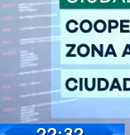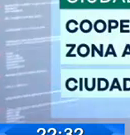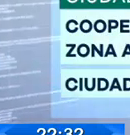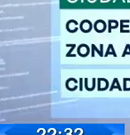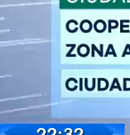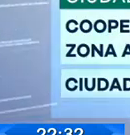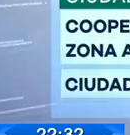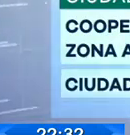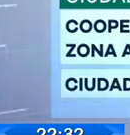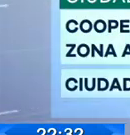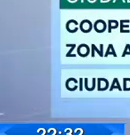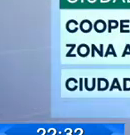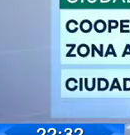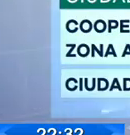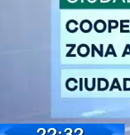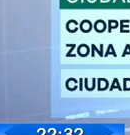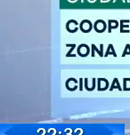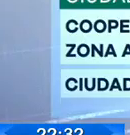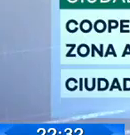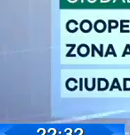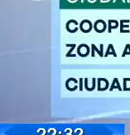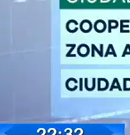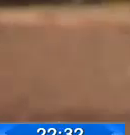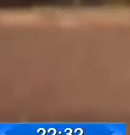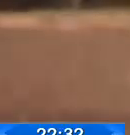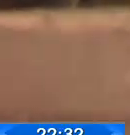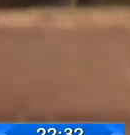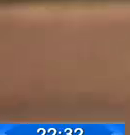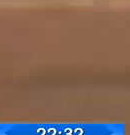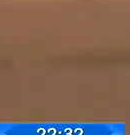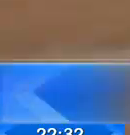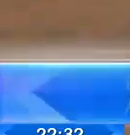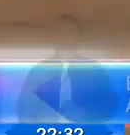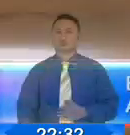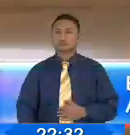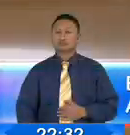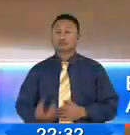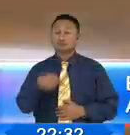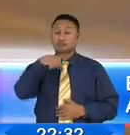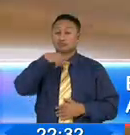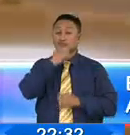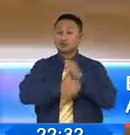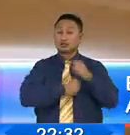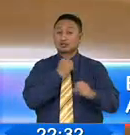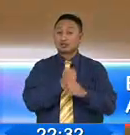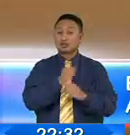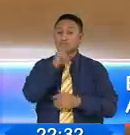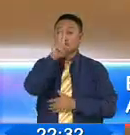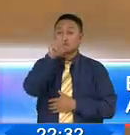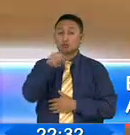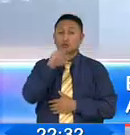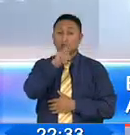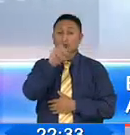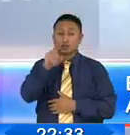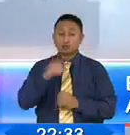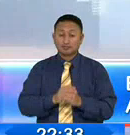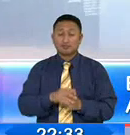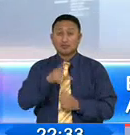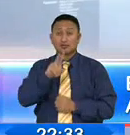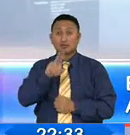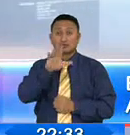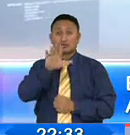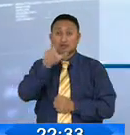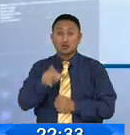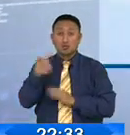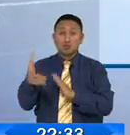Pradera, Las Malvinas y Acacias. En lo que va del año 2021, se han registrado 235 muertes